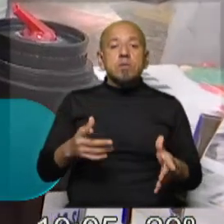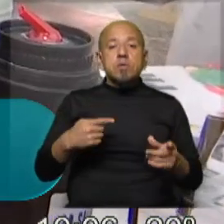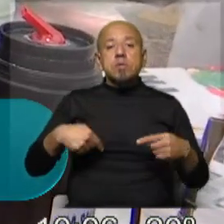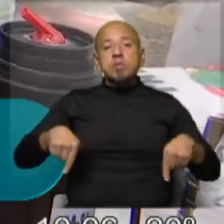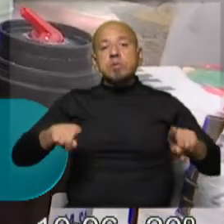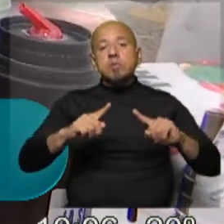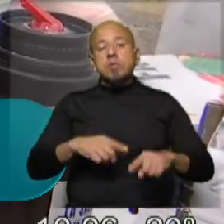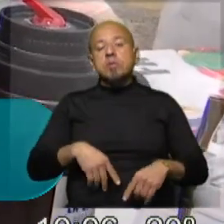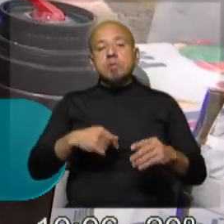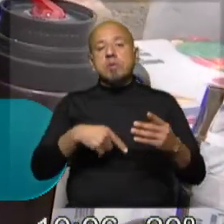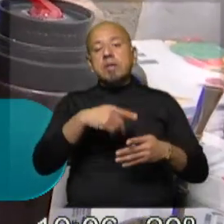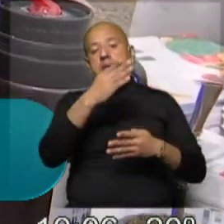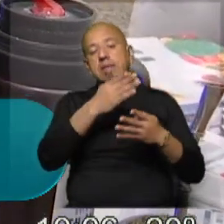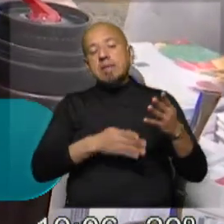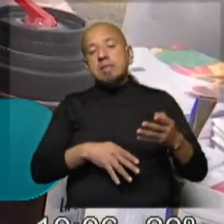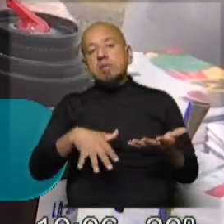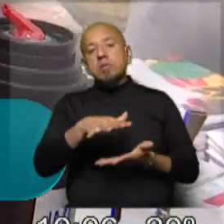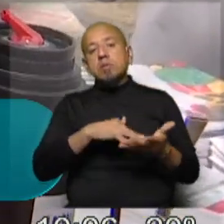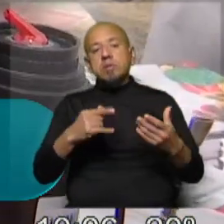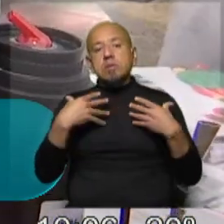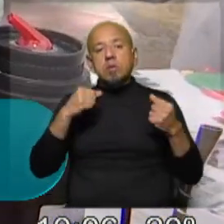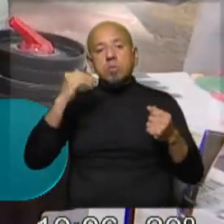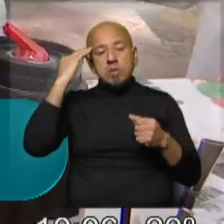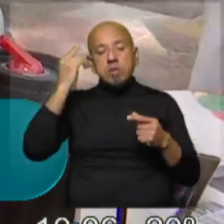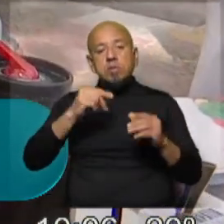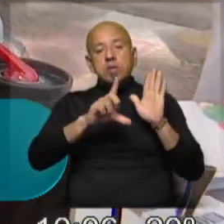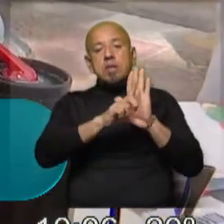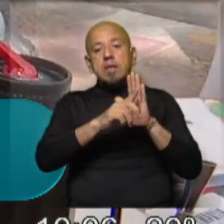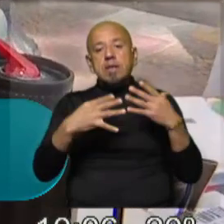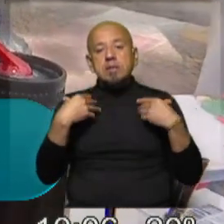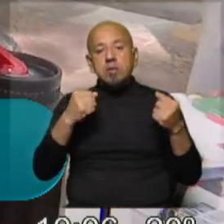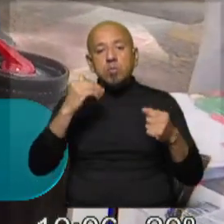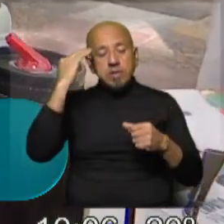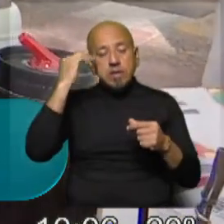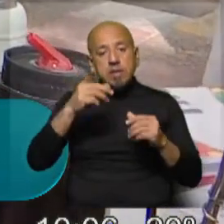de la Intersectorial en Salud Mental, que por ley de salud mental es un espacio